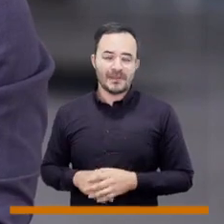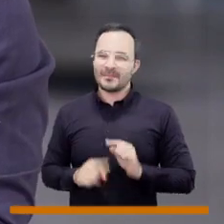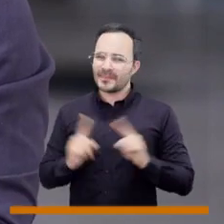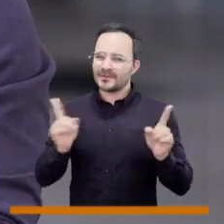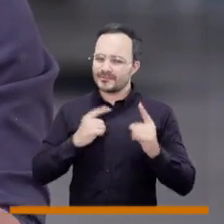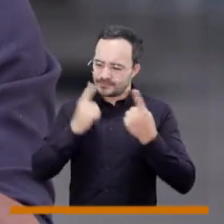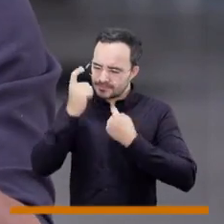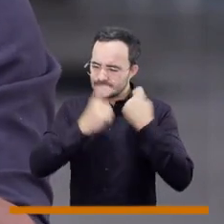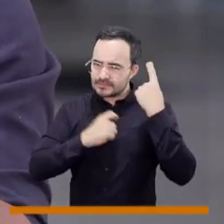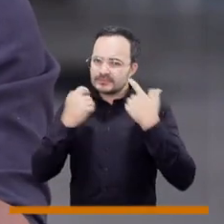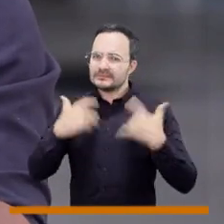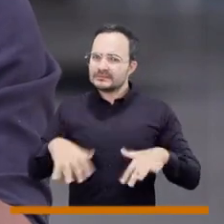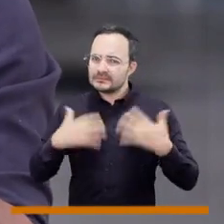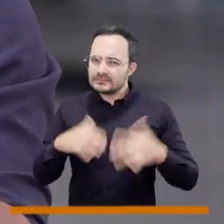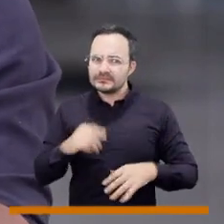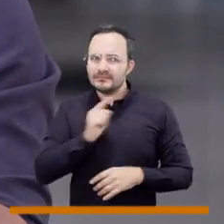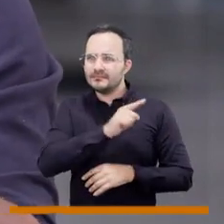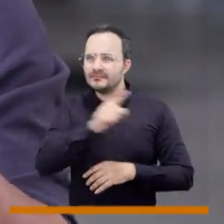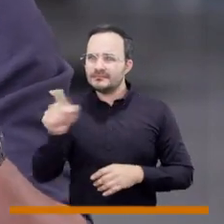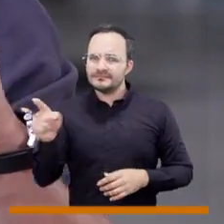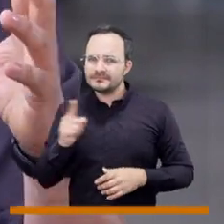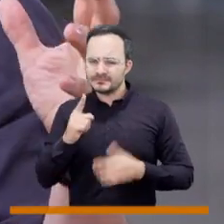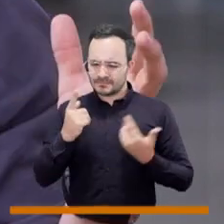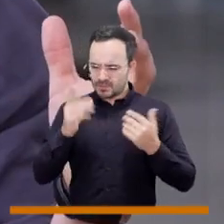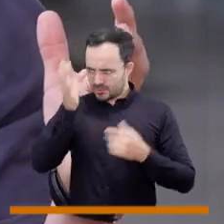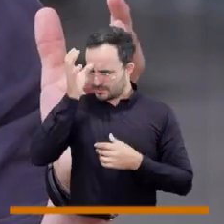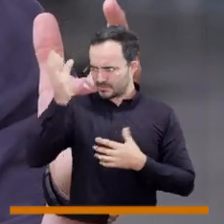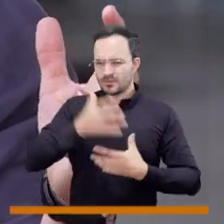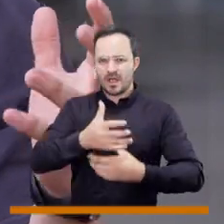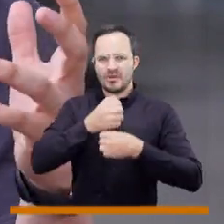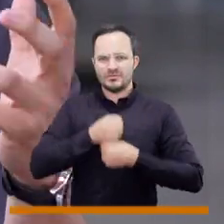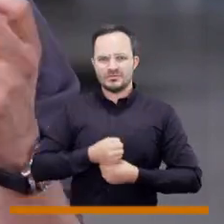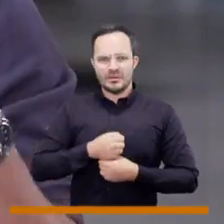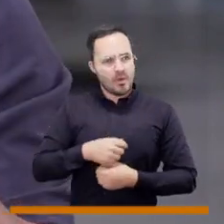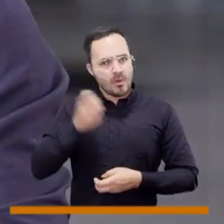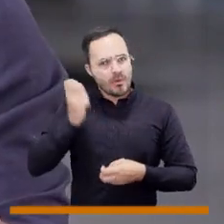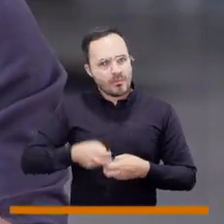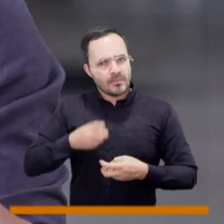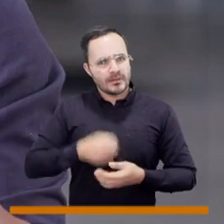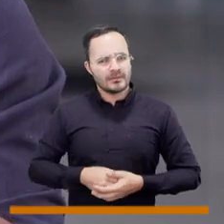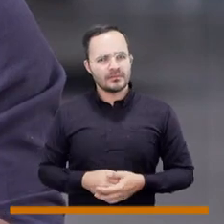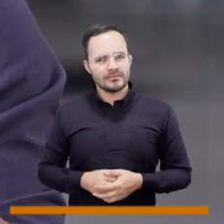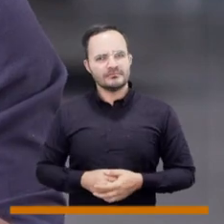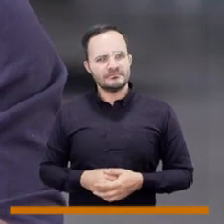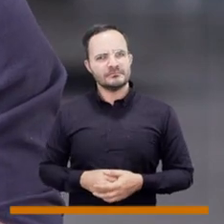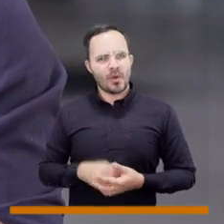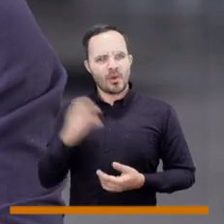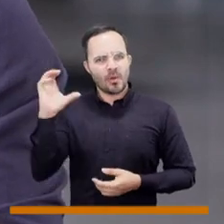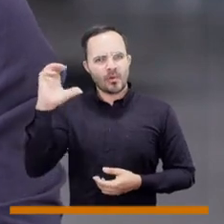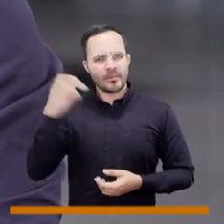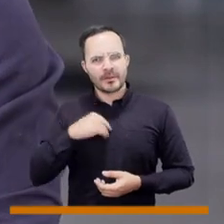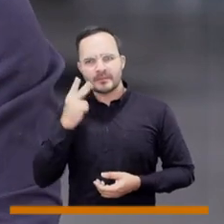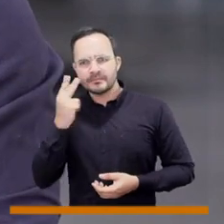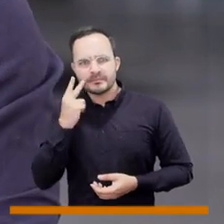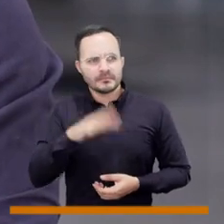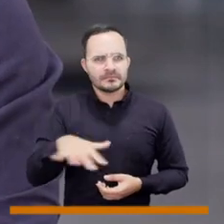es cómo ha sido de difícil el tema de la adopción. En Colombia se ha